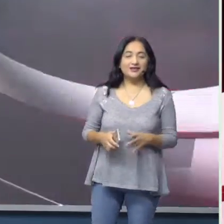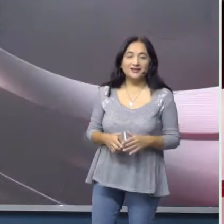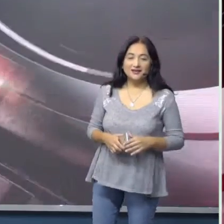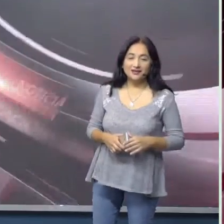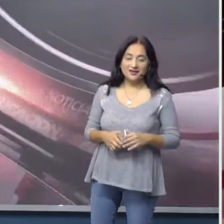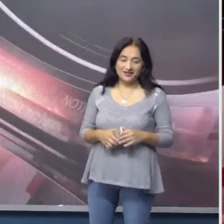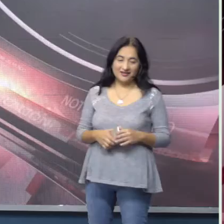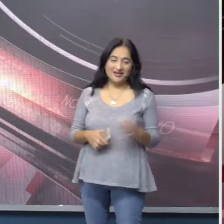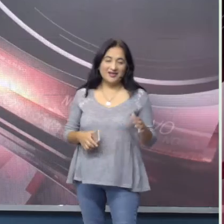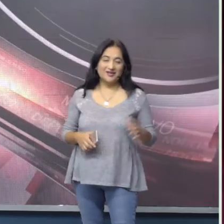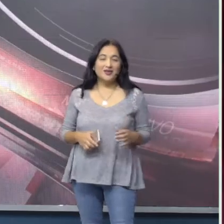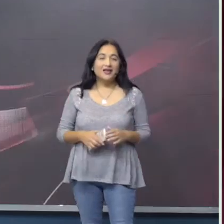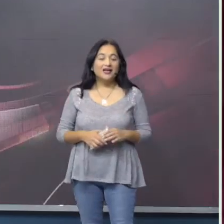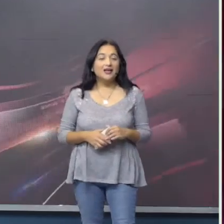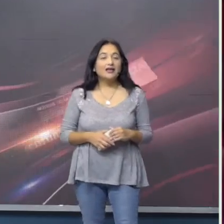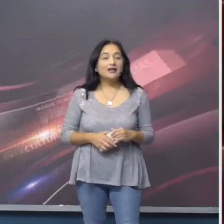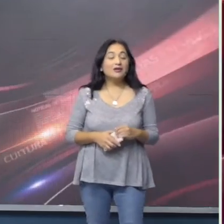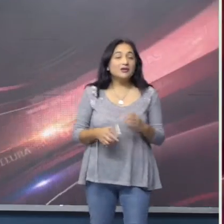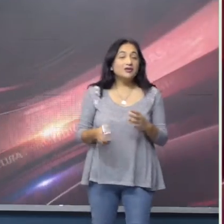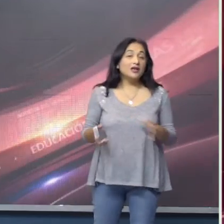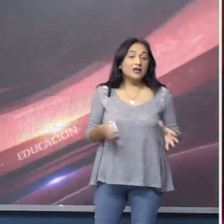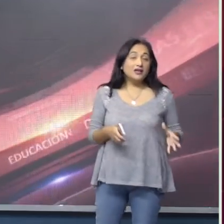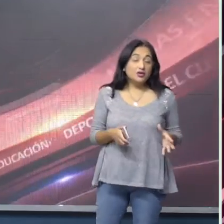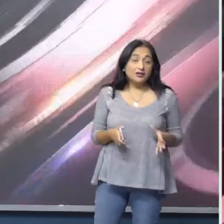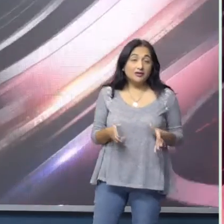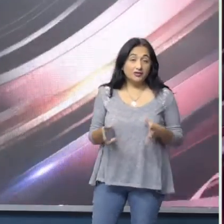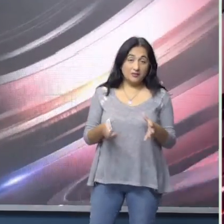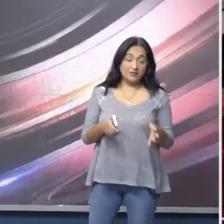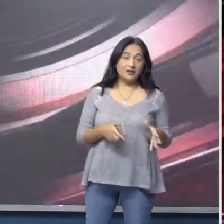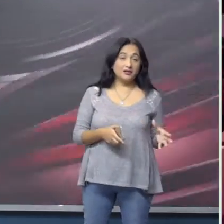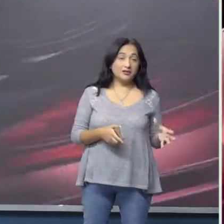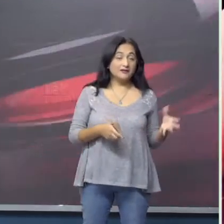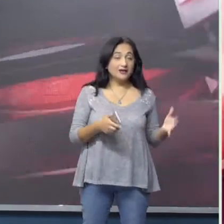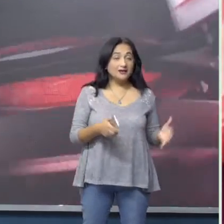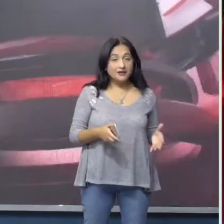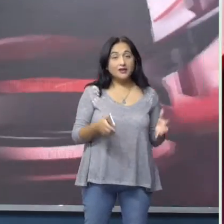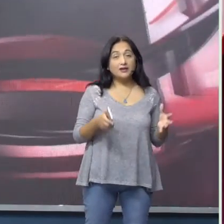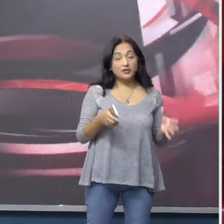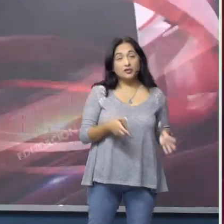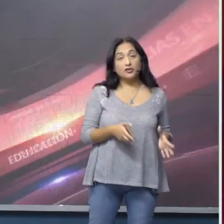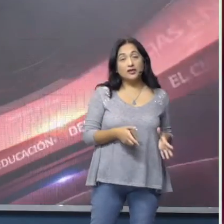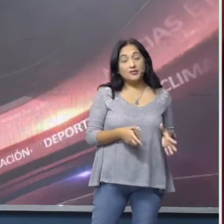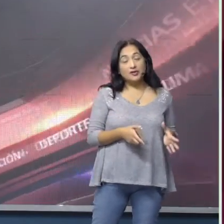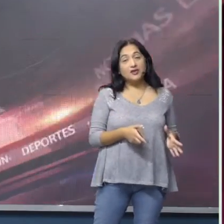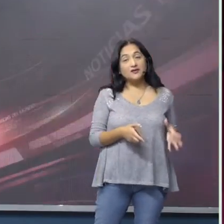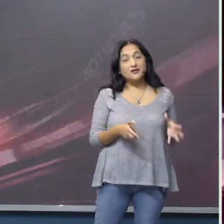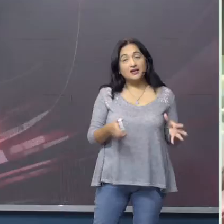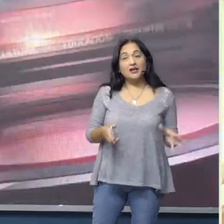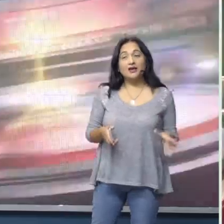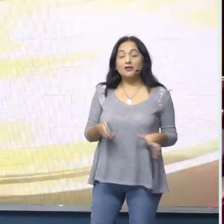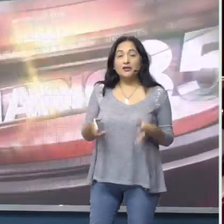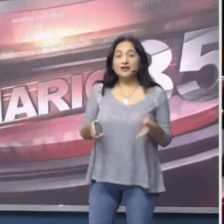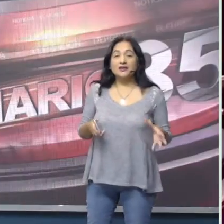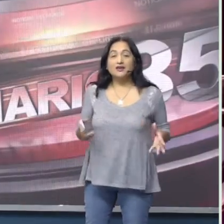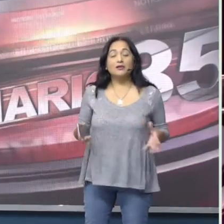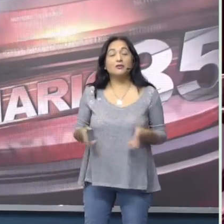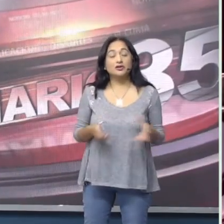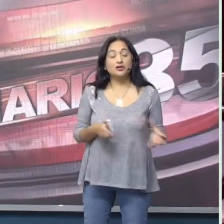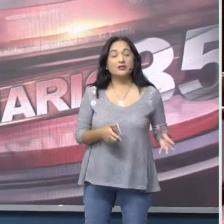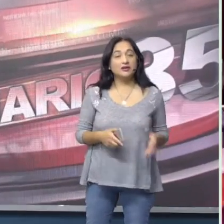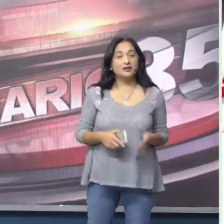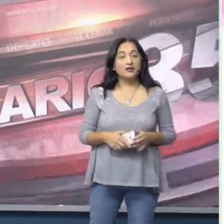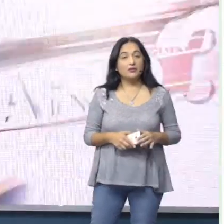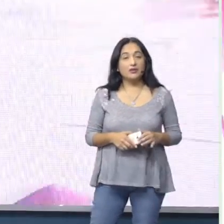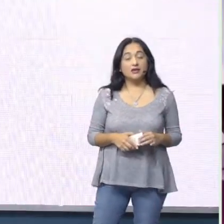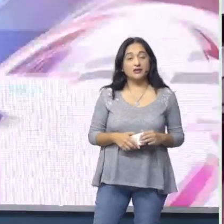para cerrar también y liberarlo, ¿qué evaluación han hecho? ¿Han tenido tiempo de sentarse a ver el protocolo de la provincia? ¿Cuál sería la evaluación